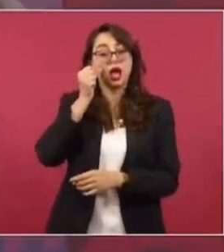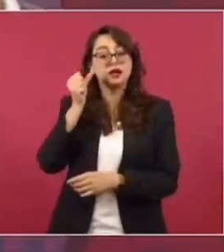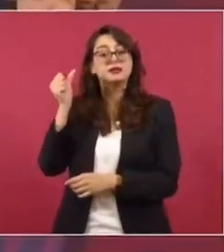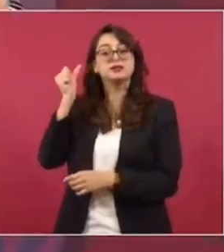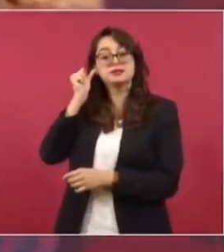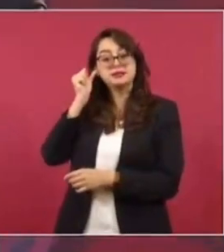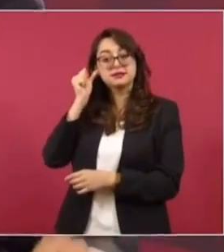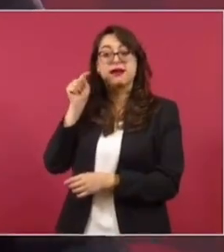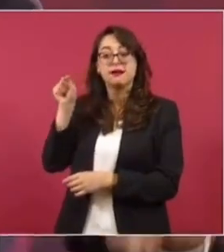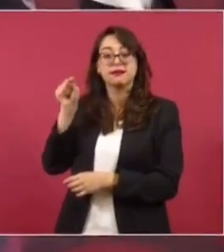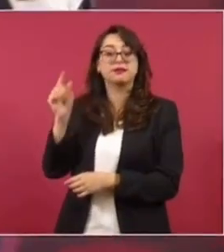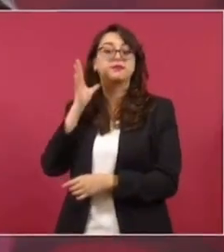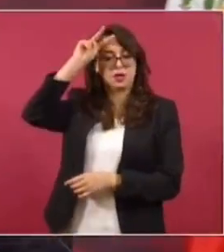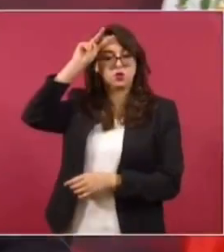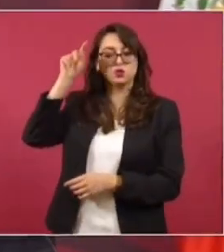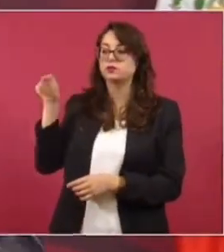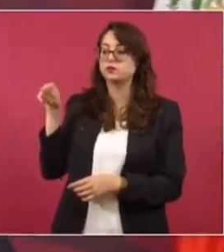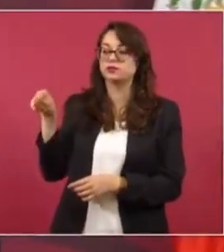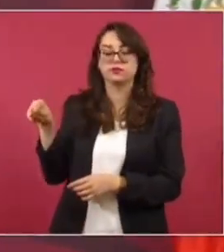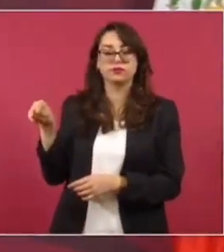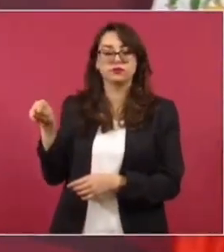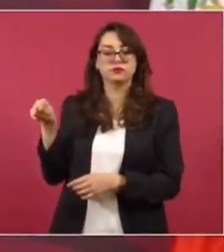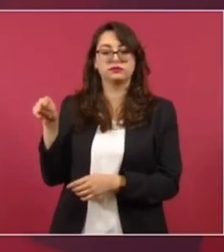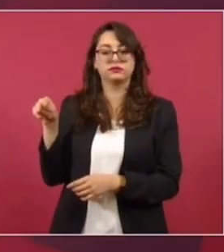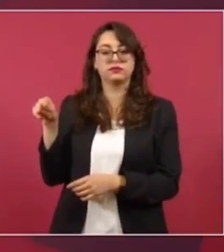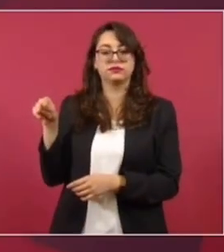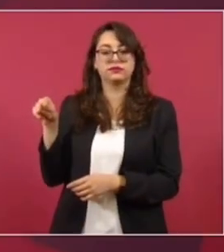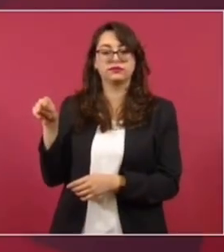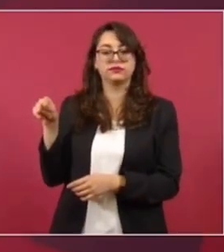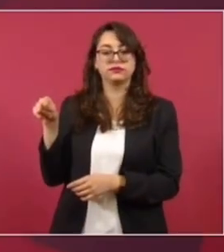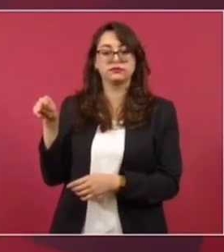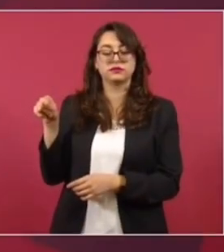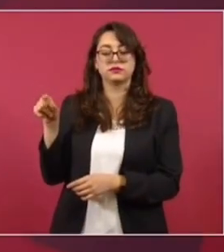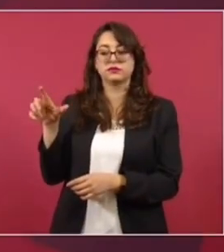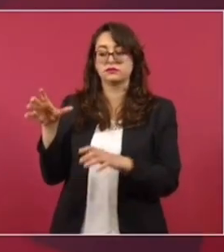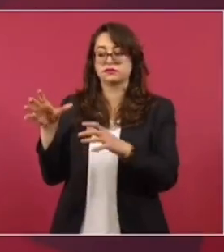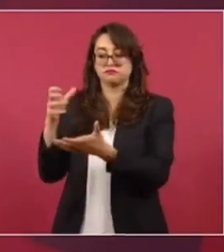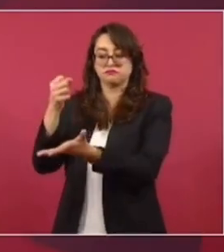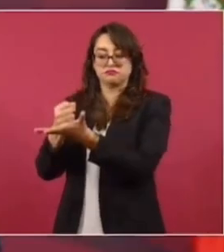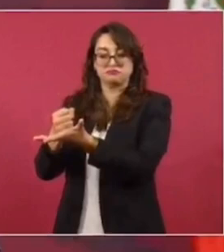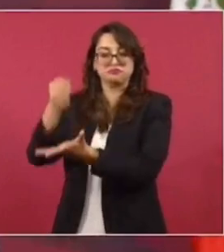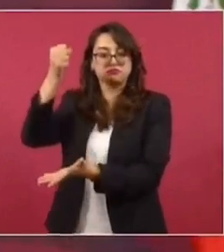ese Congreso del Perú autorizó que lleguen al Perú